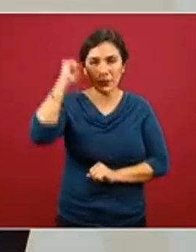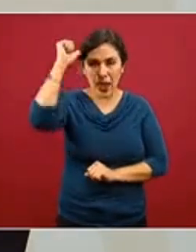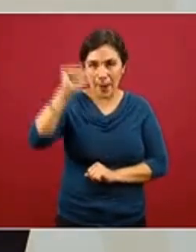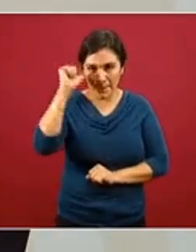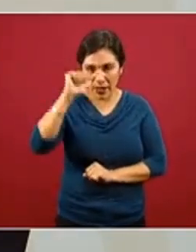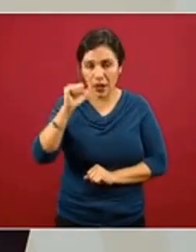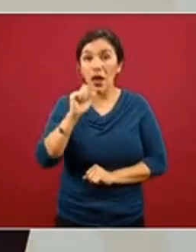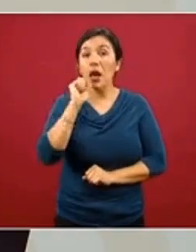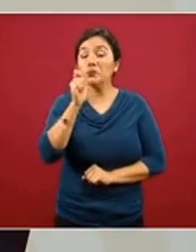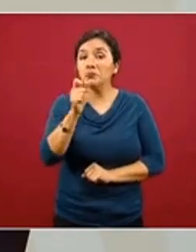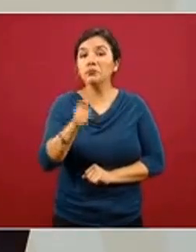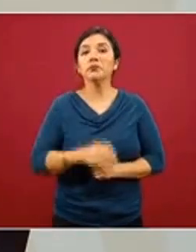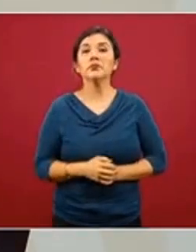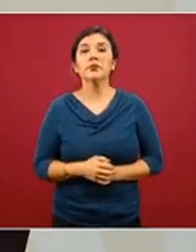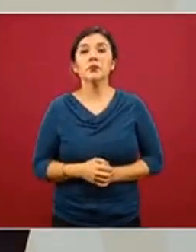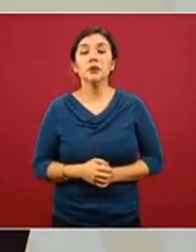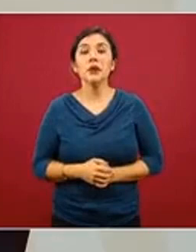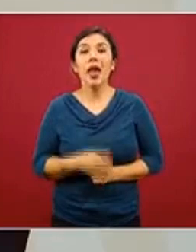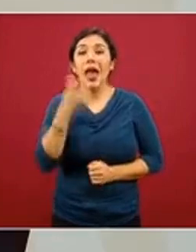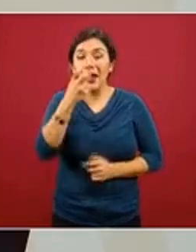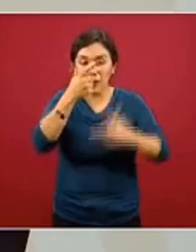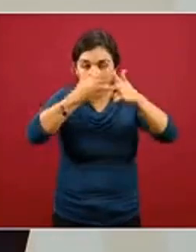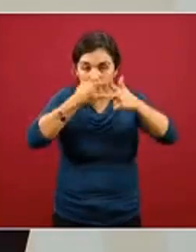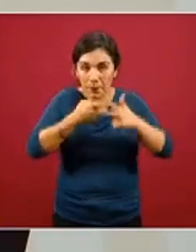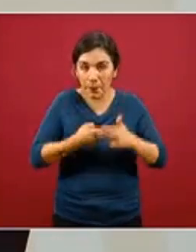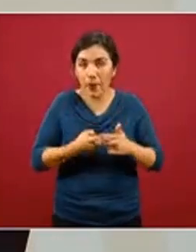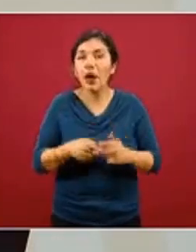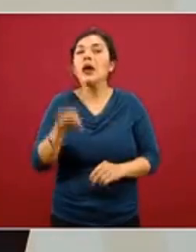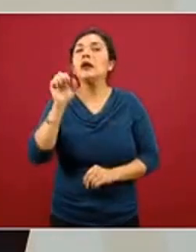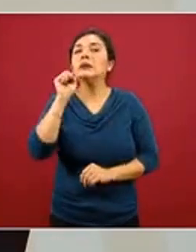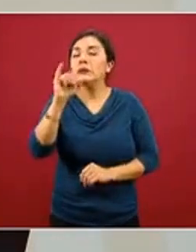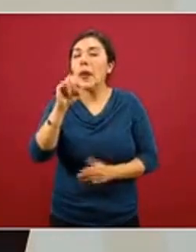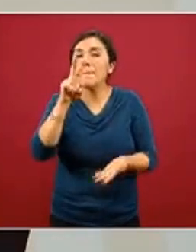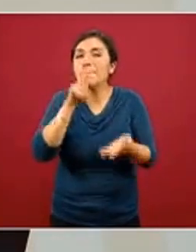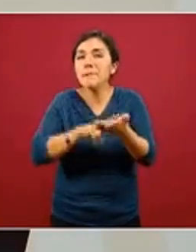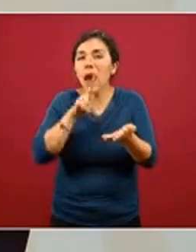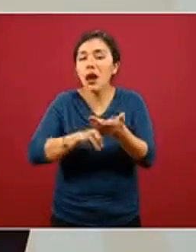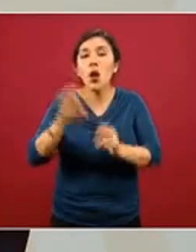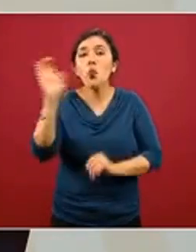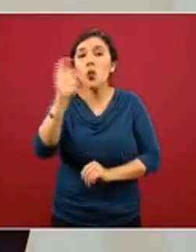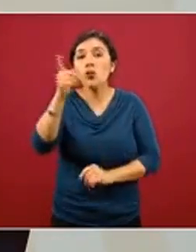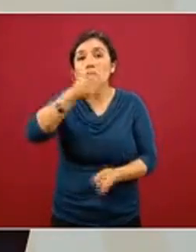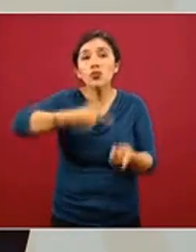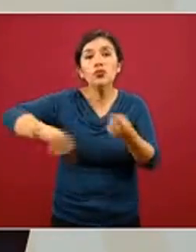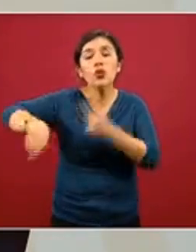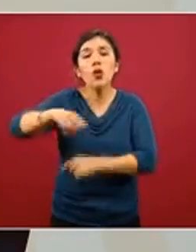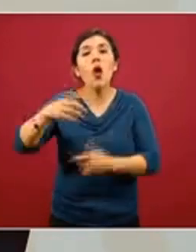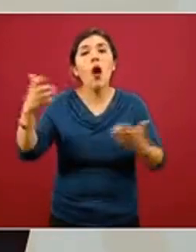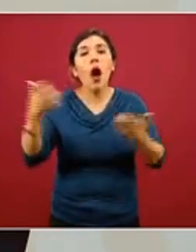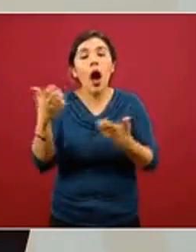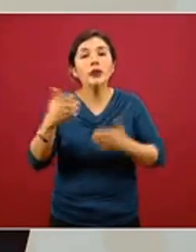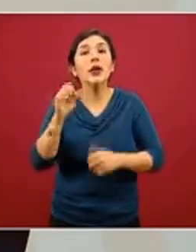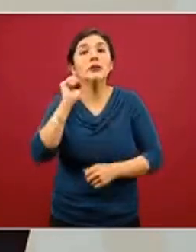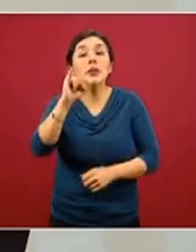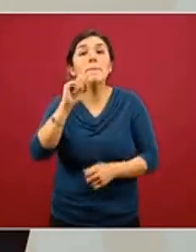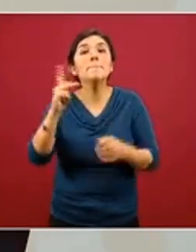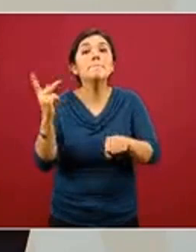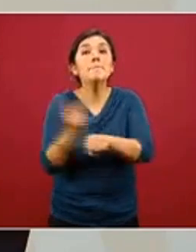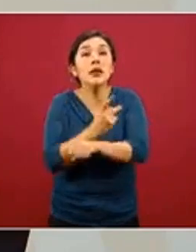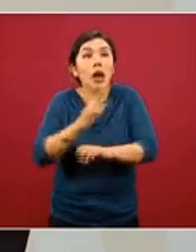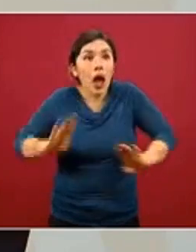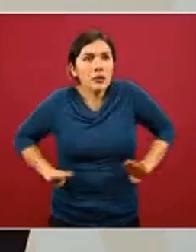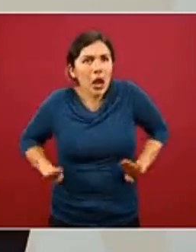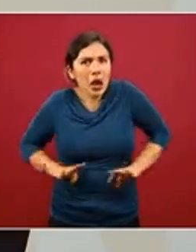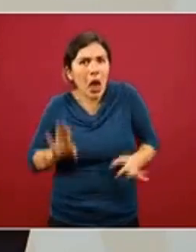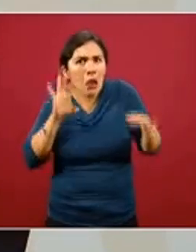abril, implica que la predicción solo es válida si se cumplen las condiciones que se supone ocurrirán. Y